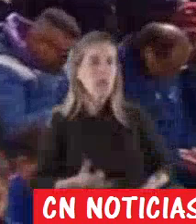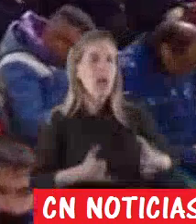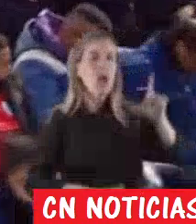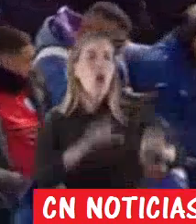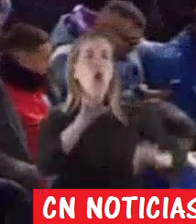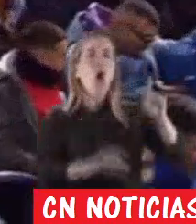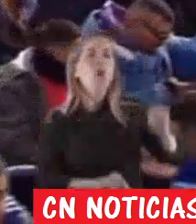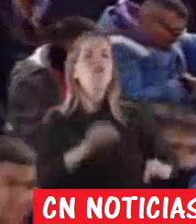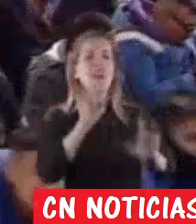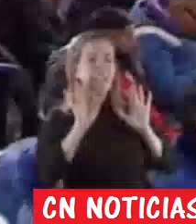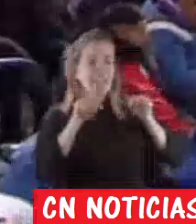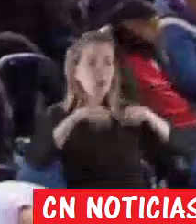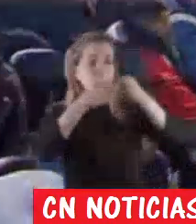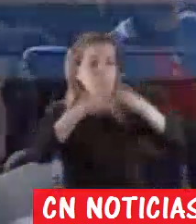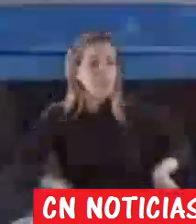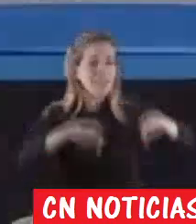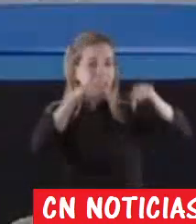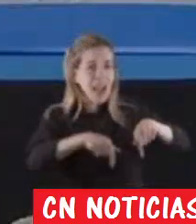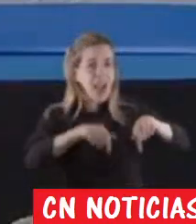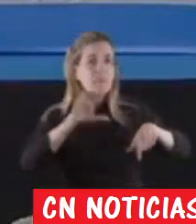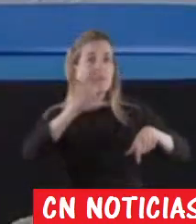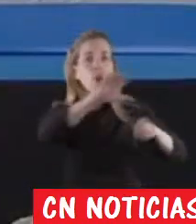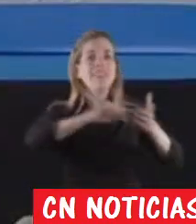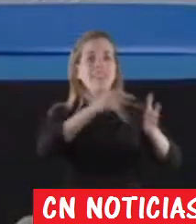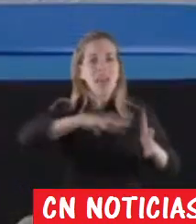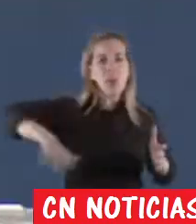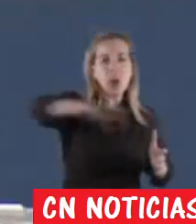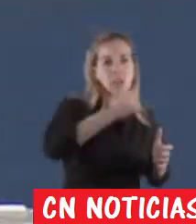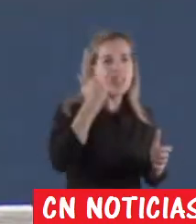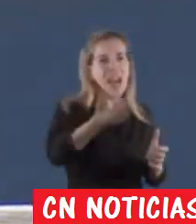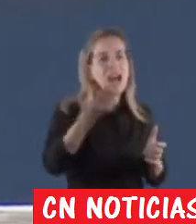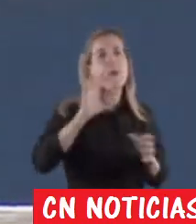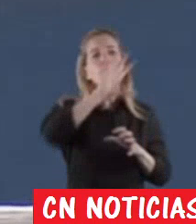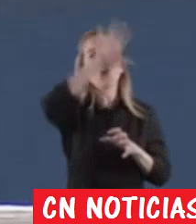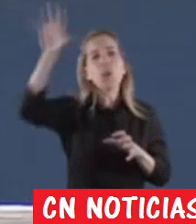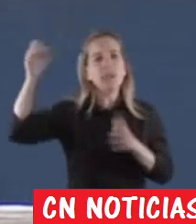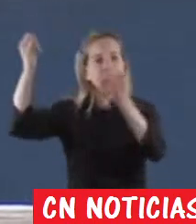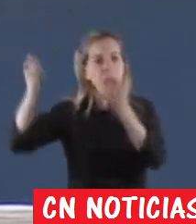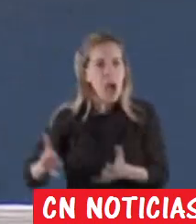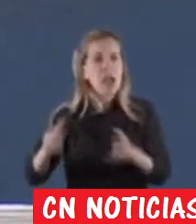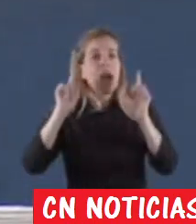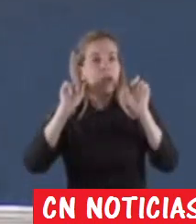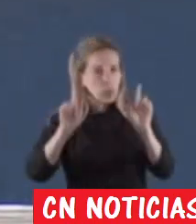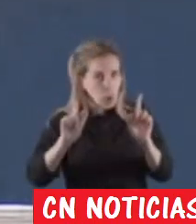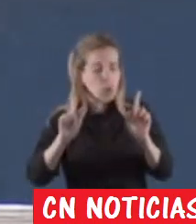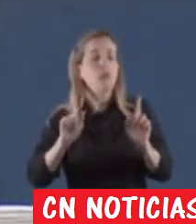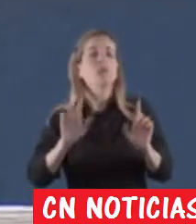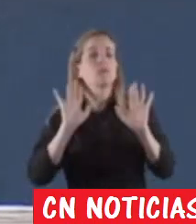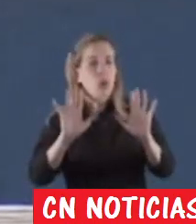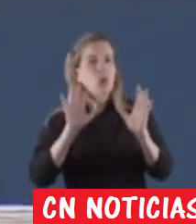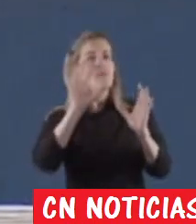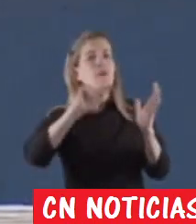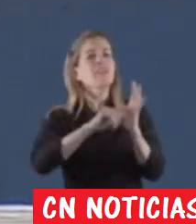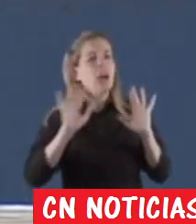de lo que hoy comienza en la provincia de Buenos Aires, que ya comenzó en el interior y lo vamos a hacer en todo el Coronado. Primero